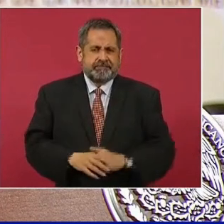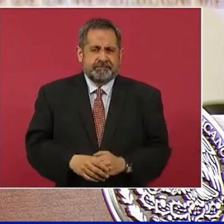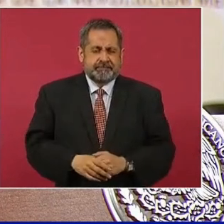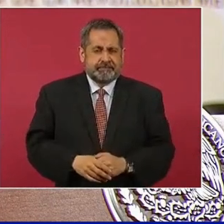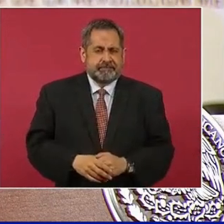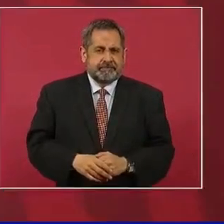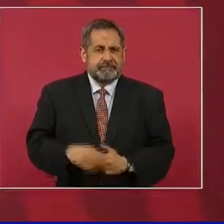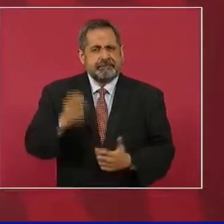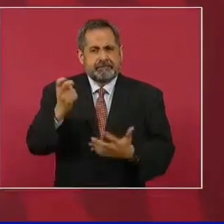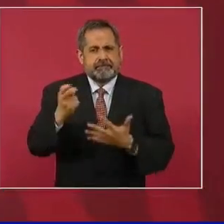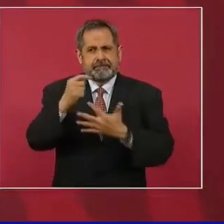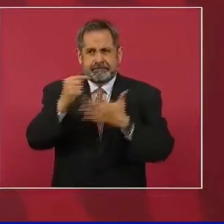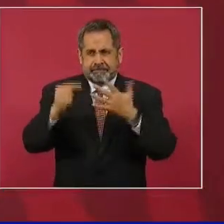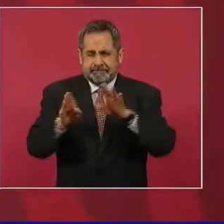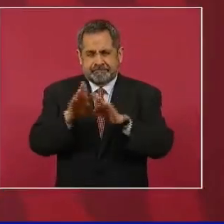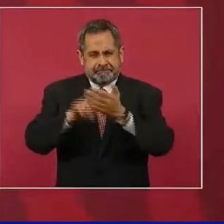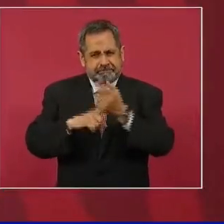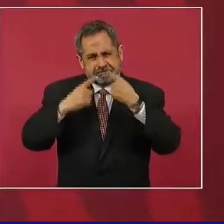Todo eso es